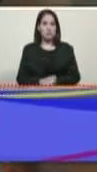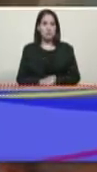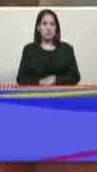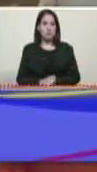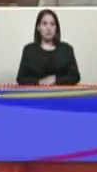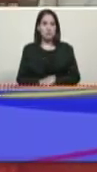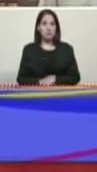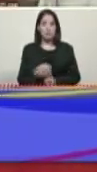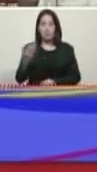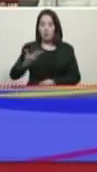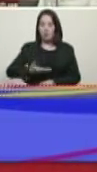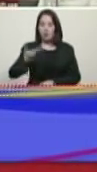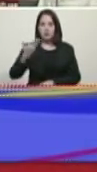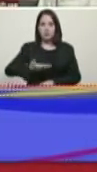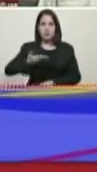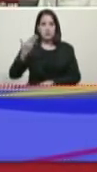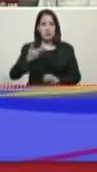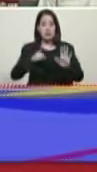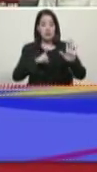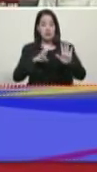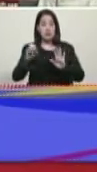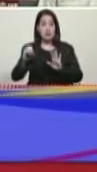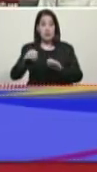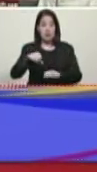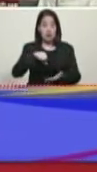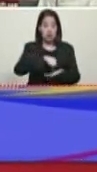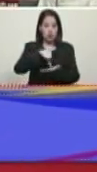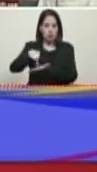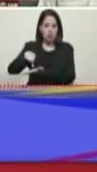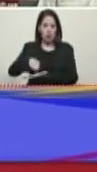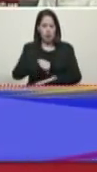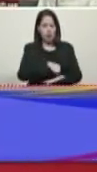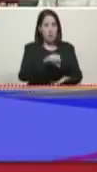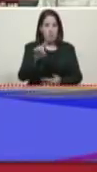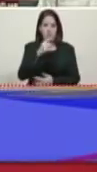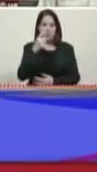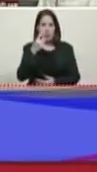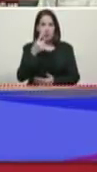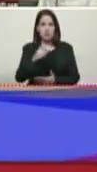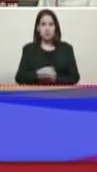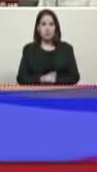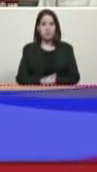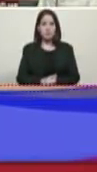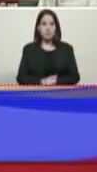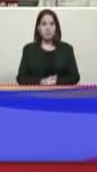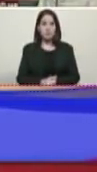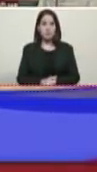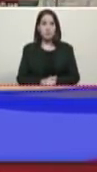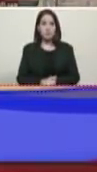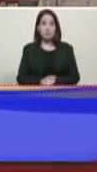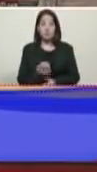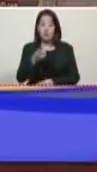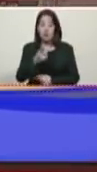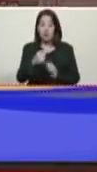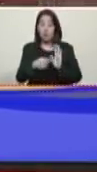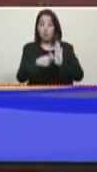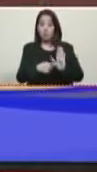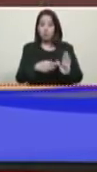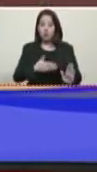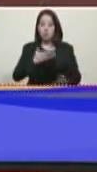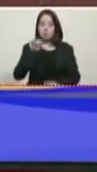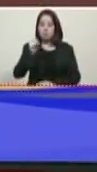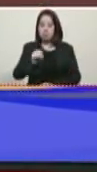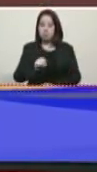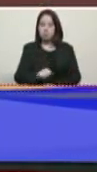muy importante de estas 60 ciudades en principio tenemos que demostrar que si se puede